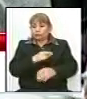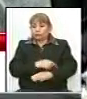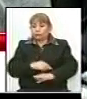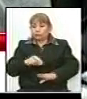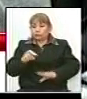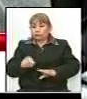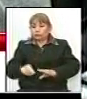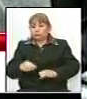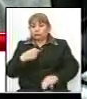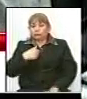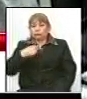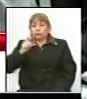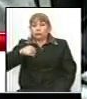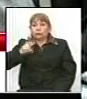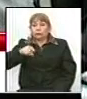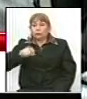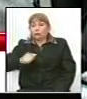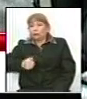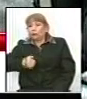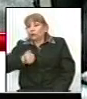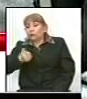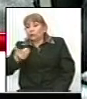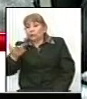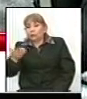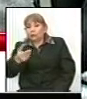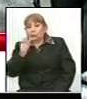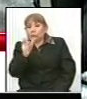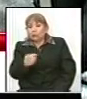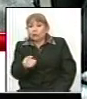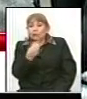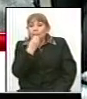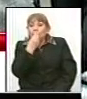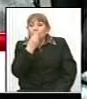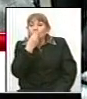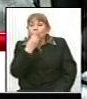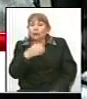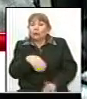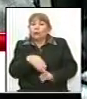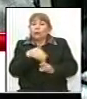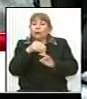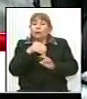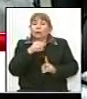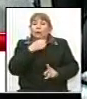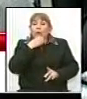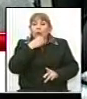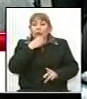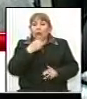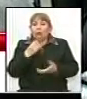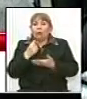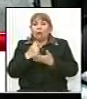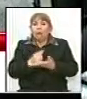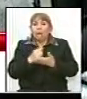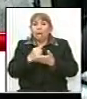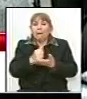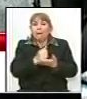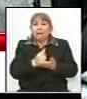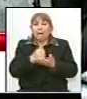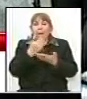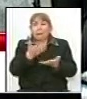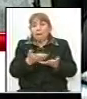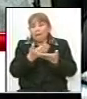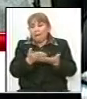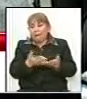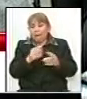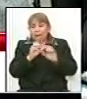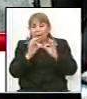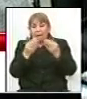sea, necesito de una nutricionista especializada en adulto mayor. Necesito de una asistenta social que me ubique a